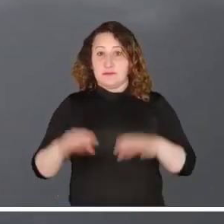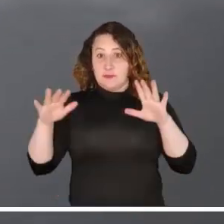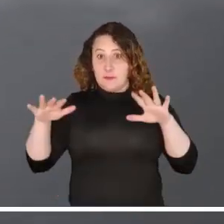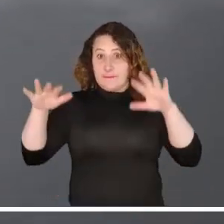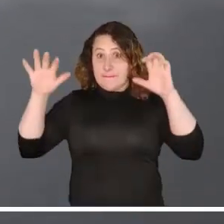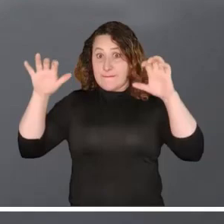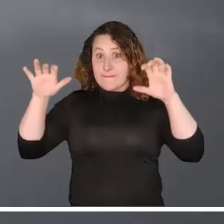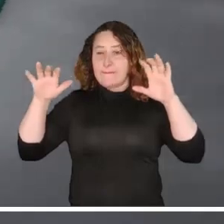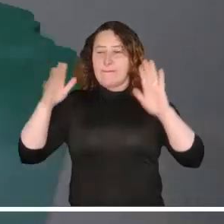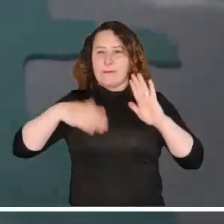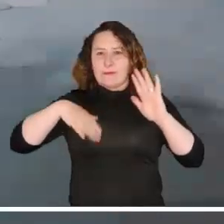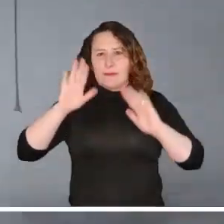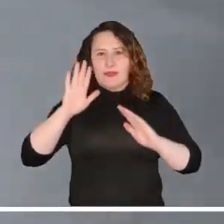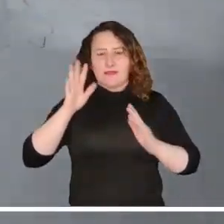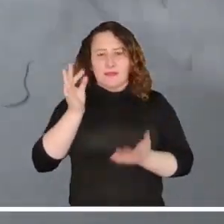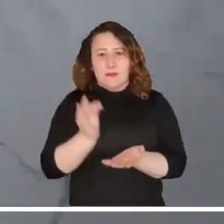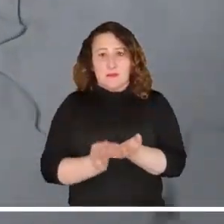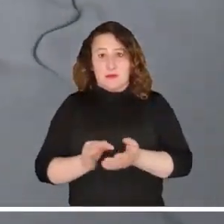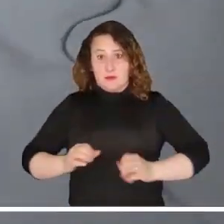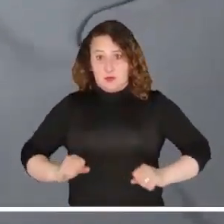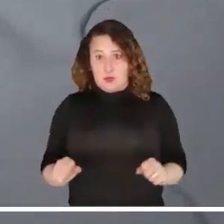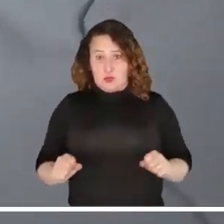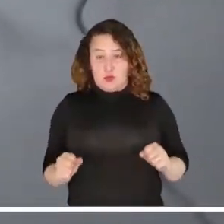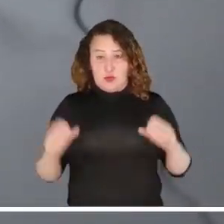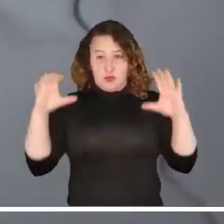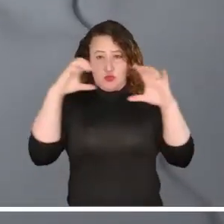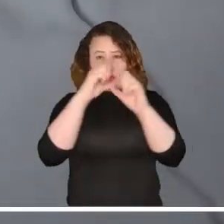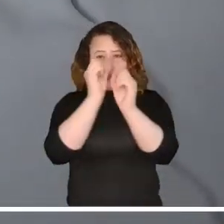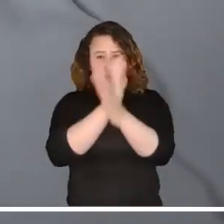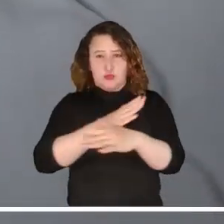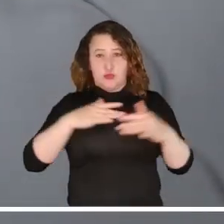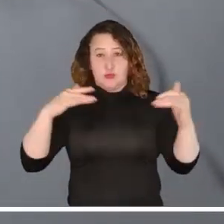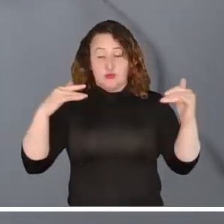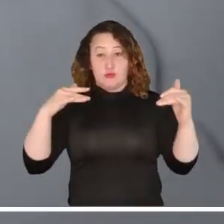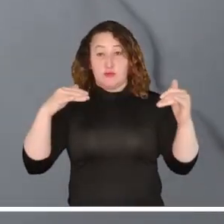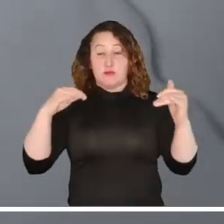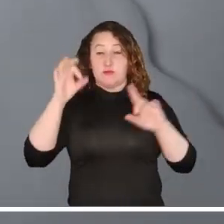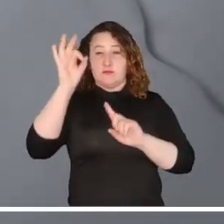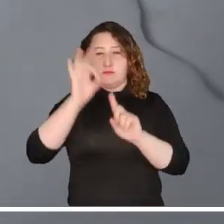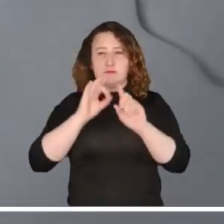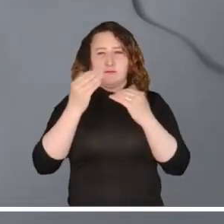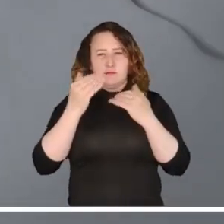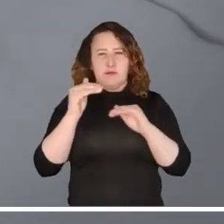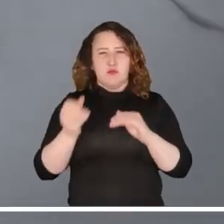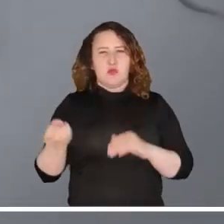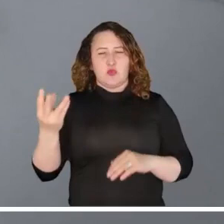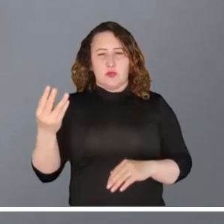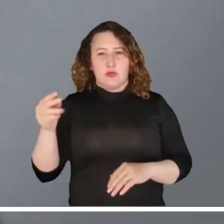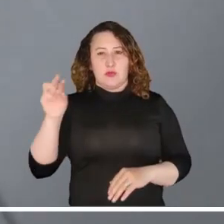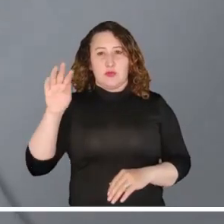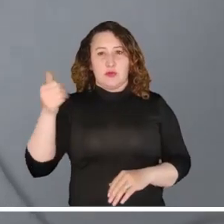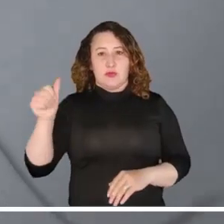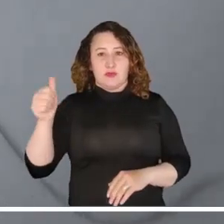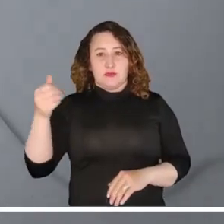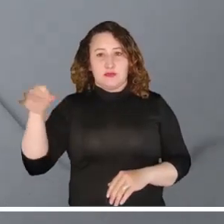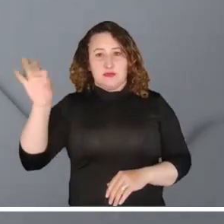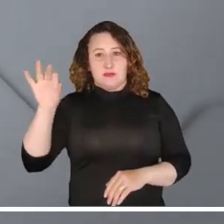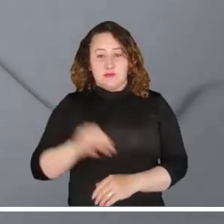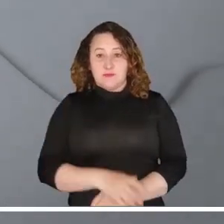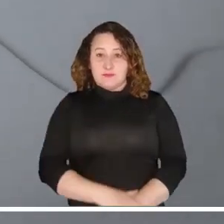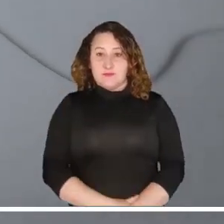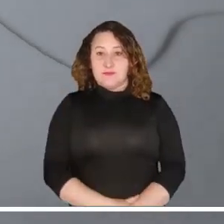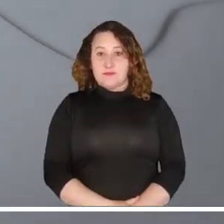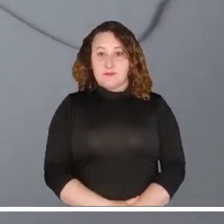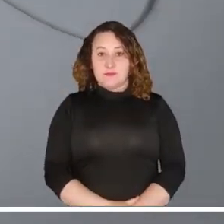El tiempo seco predominará en la capital durante la noche y la madrugada. La temperatura mínima de la madrugada rondará los 10